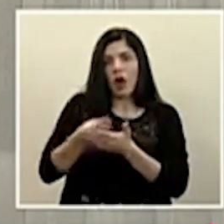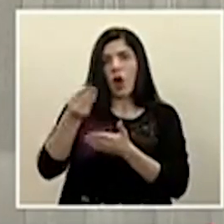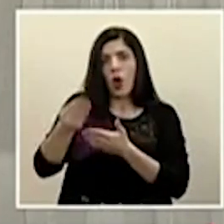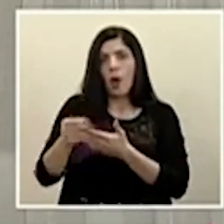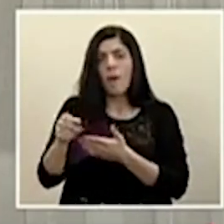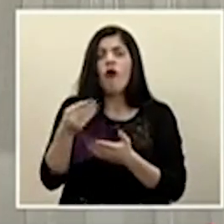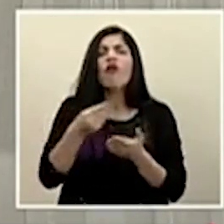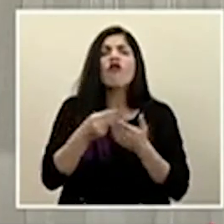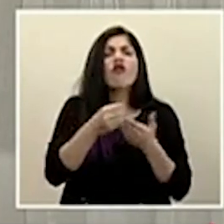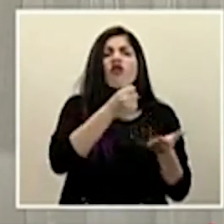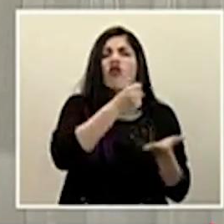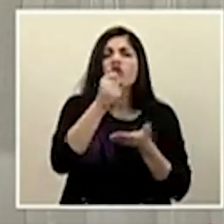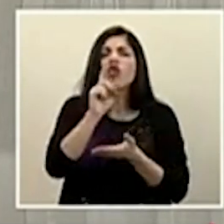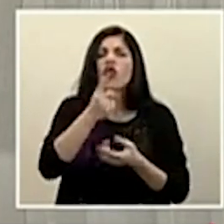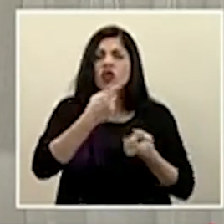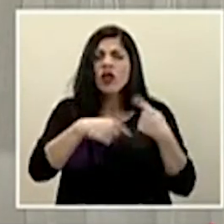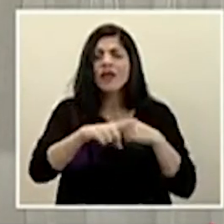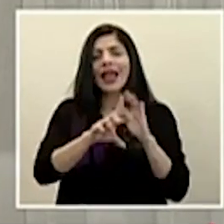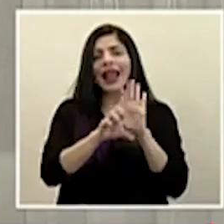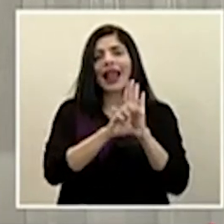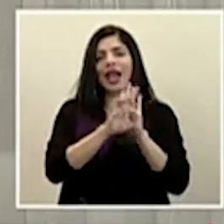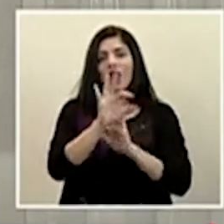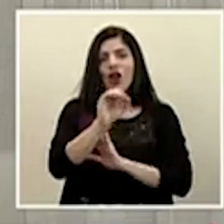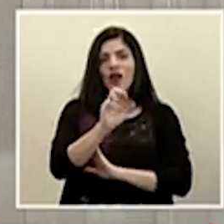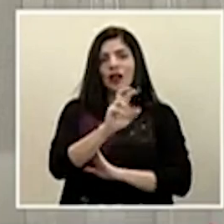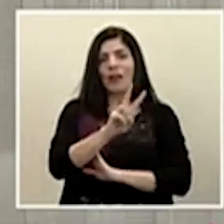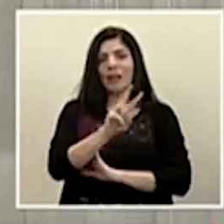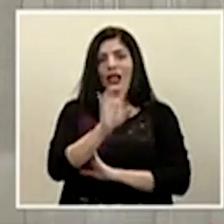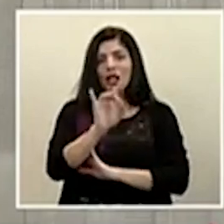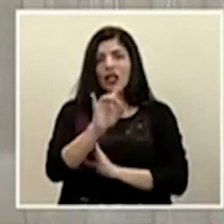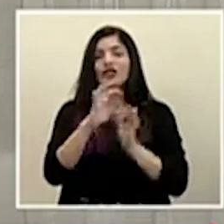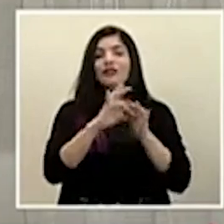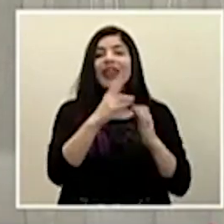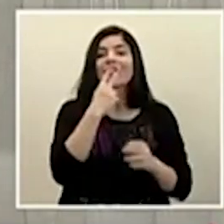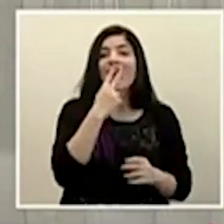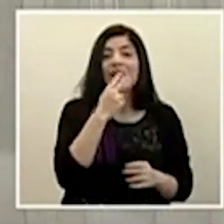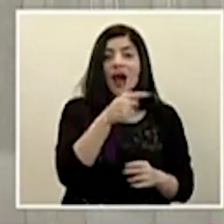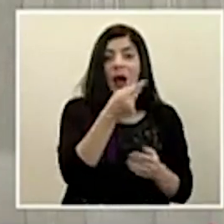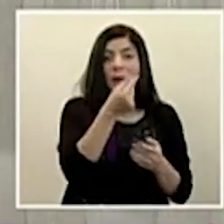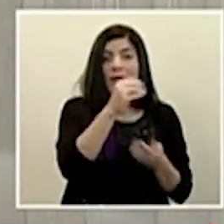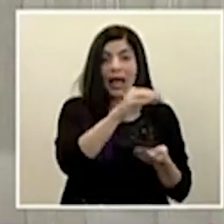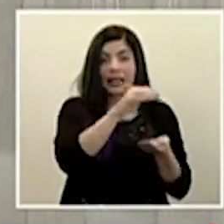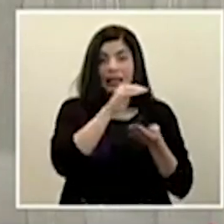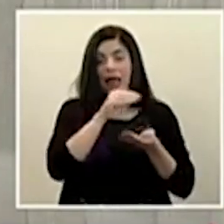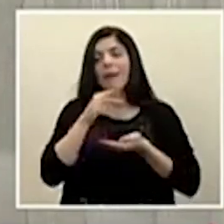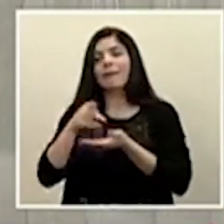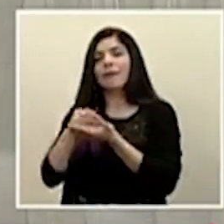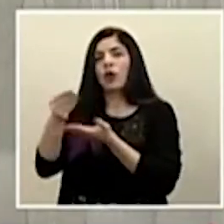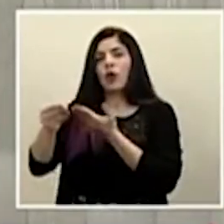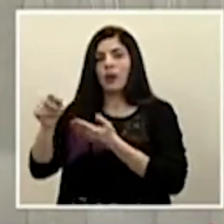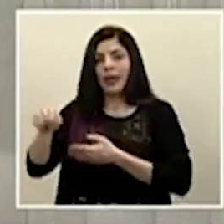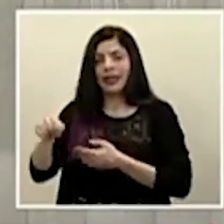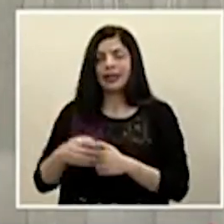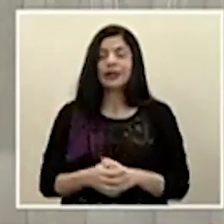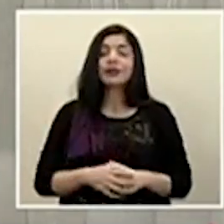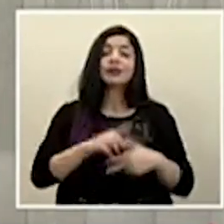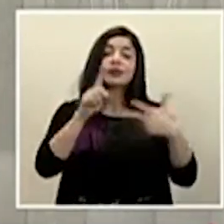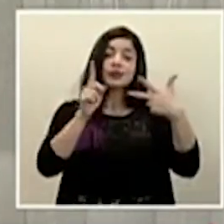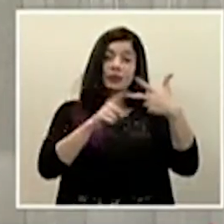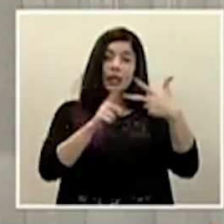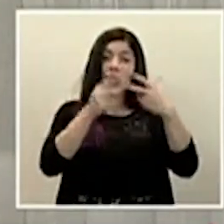ley 9028 de control de tabaco. Y el último anuncio es un